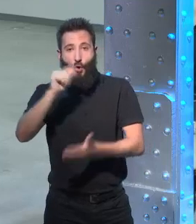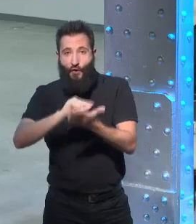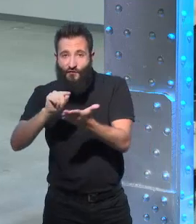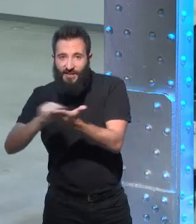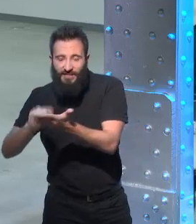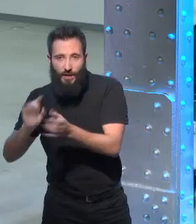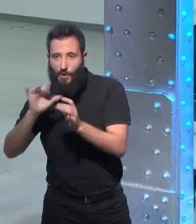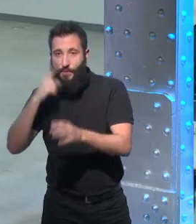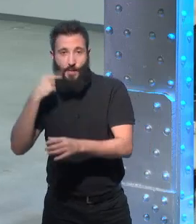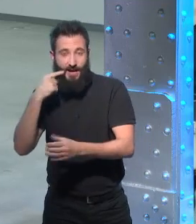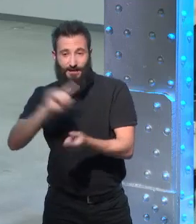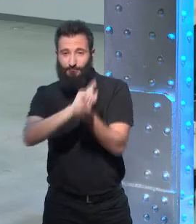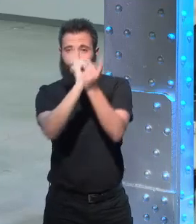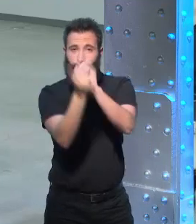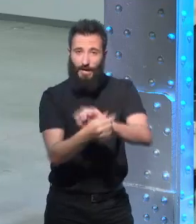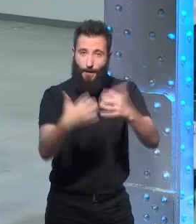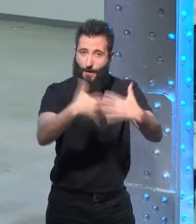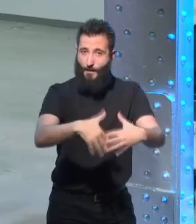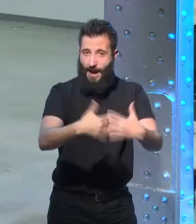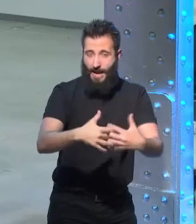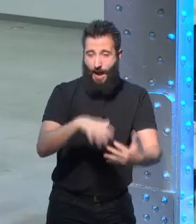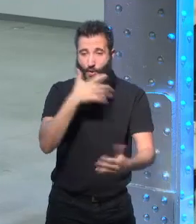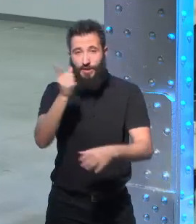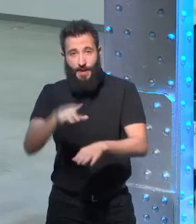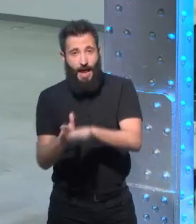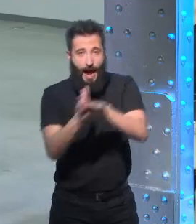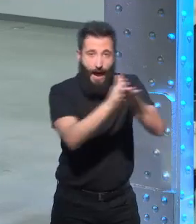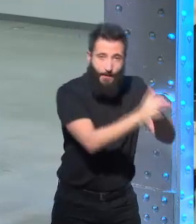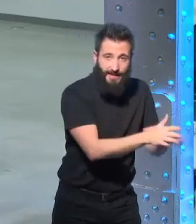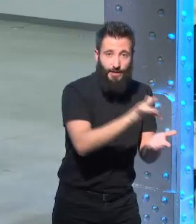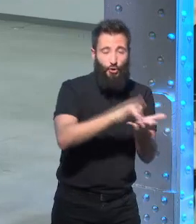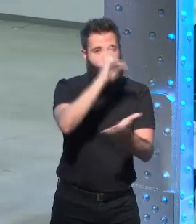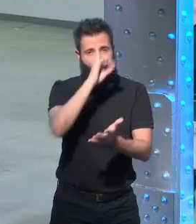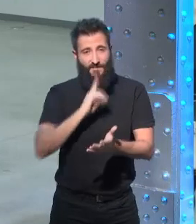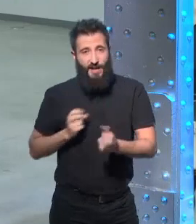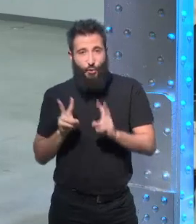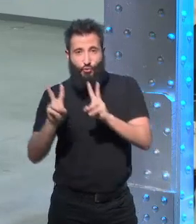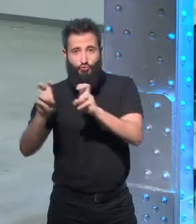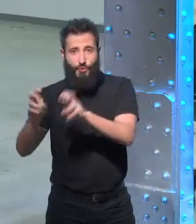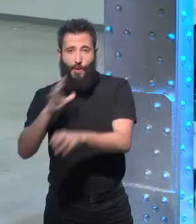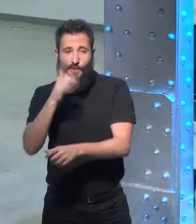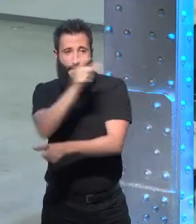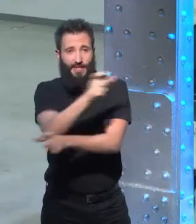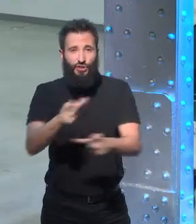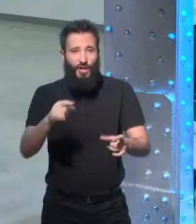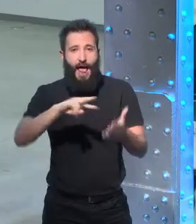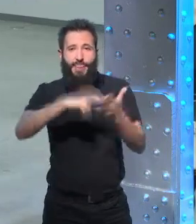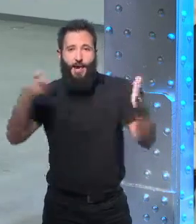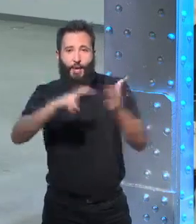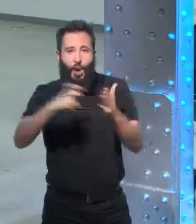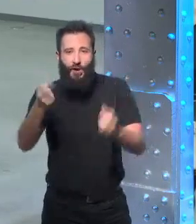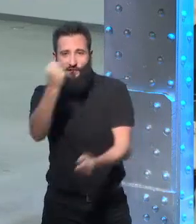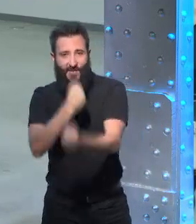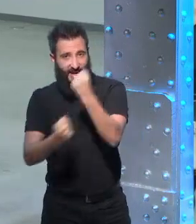por máquinas, por así decirlo, pero por otra están apareciendo nuevos perfiles, como por ejemplo los tecnólogos financieros, que son